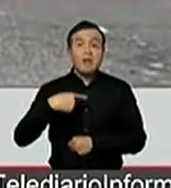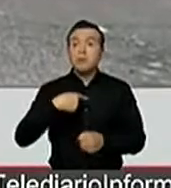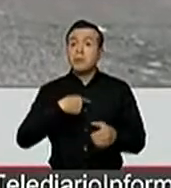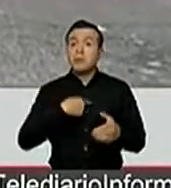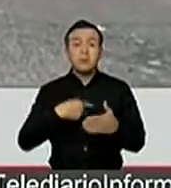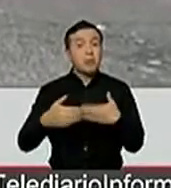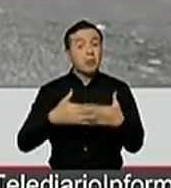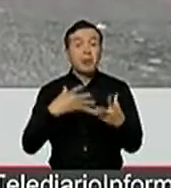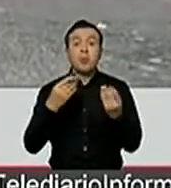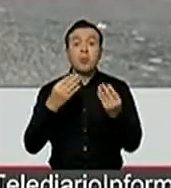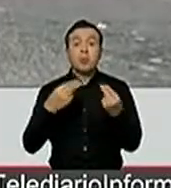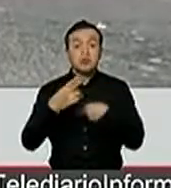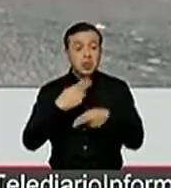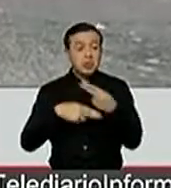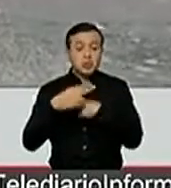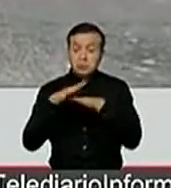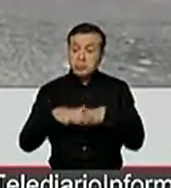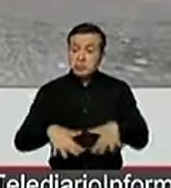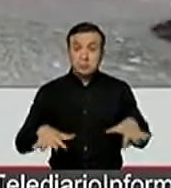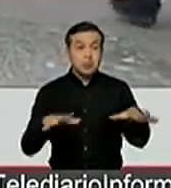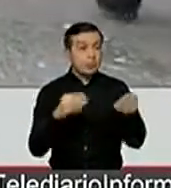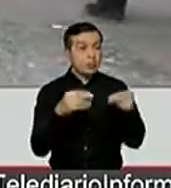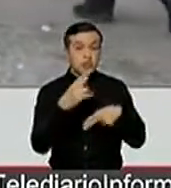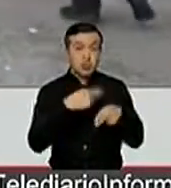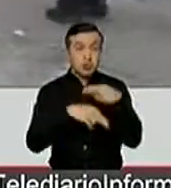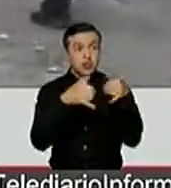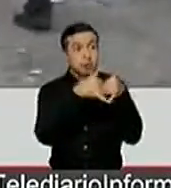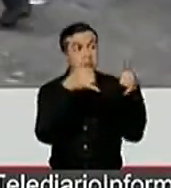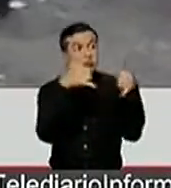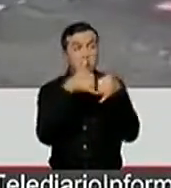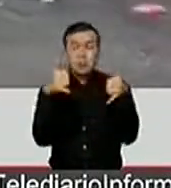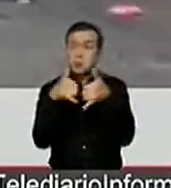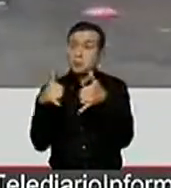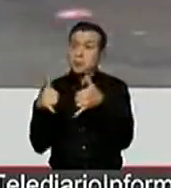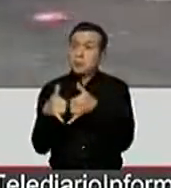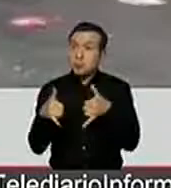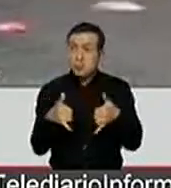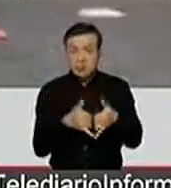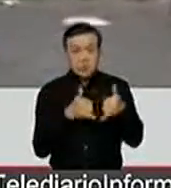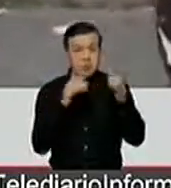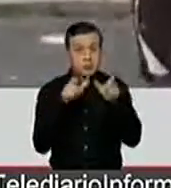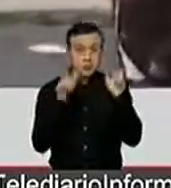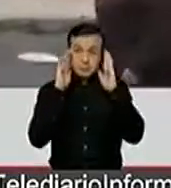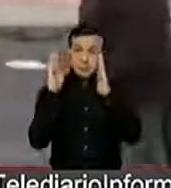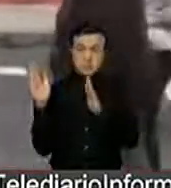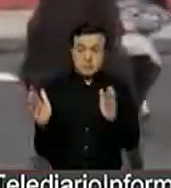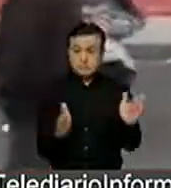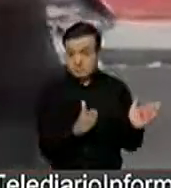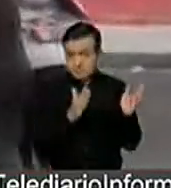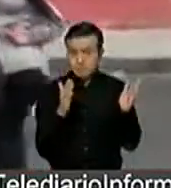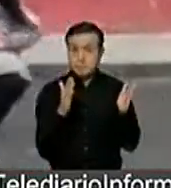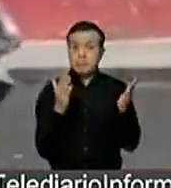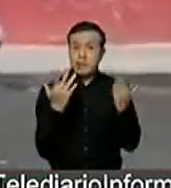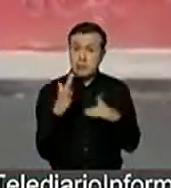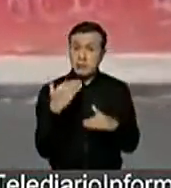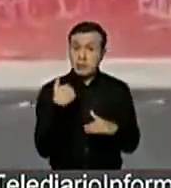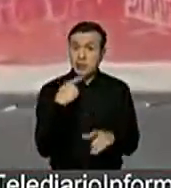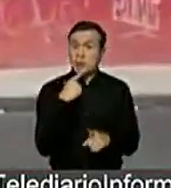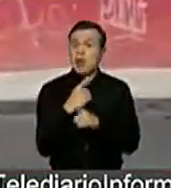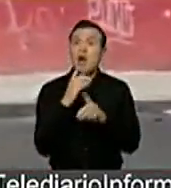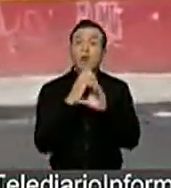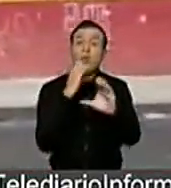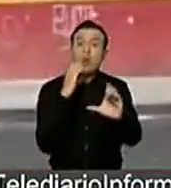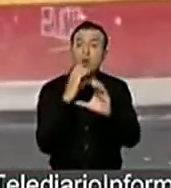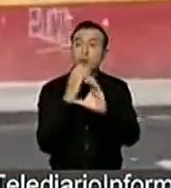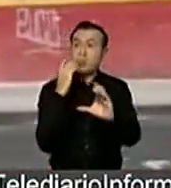actividad comercial. Podemos ver que la mayoría de los locales se encuentran abiertos atendiendo al público. También existe el servicio de transporte, se ha